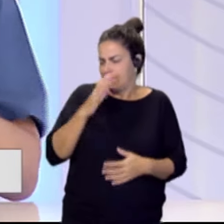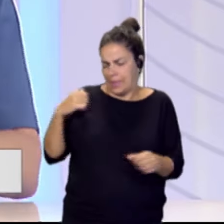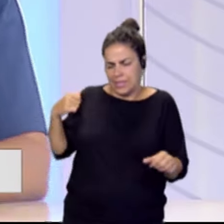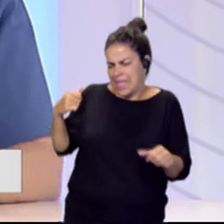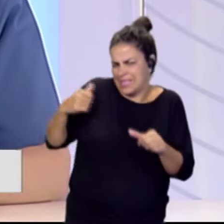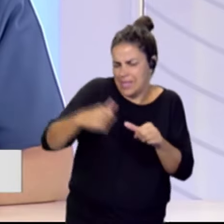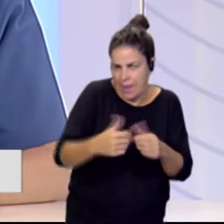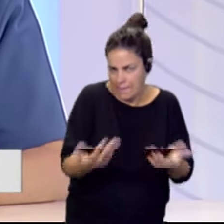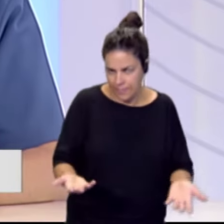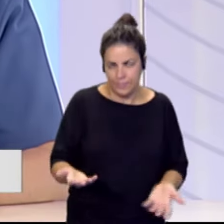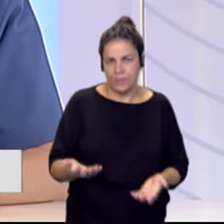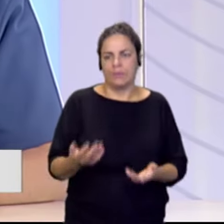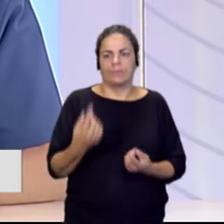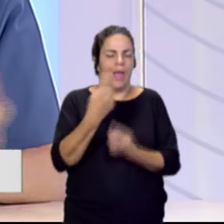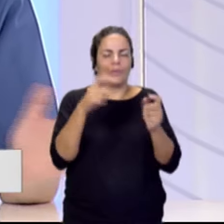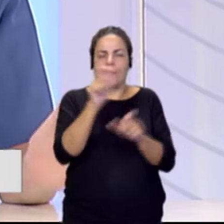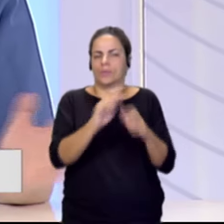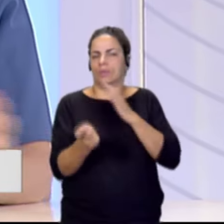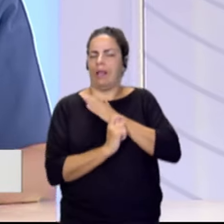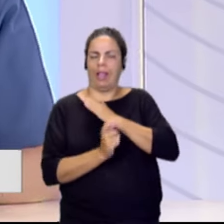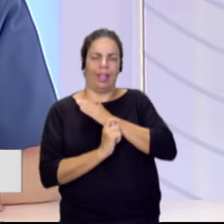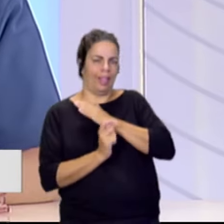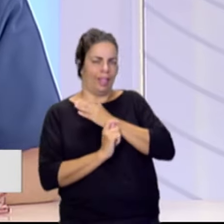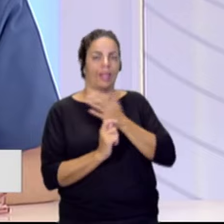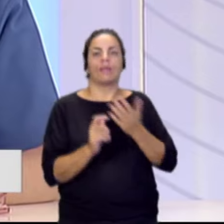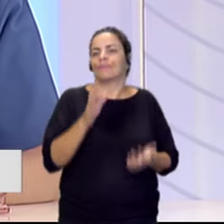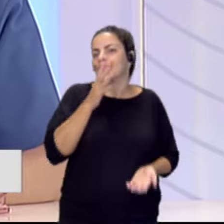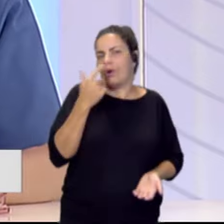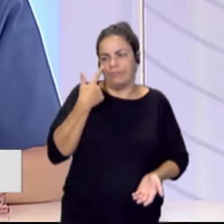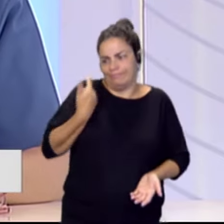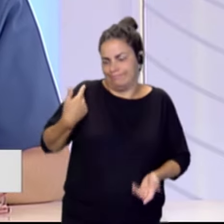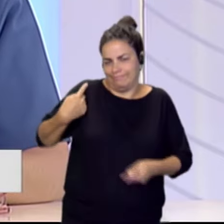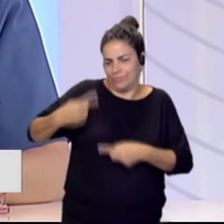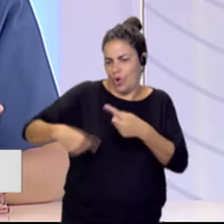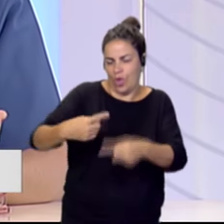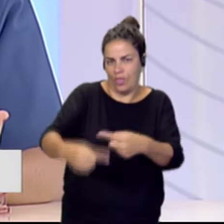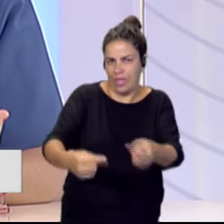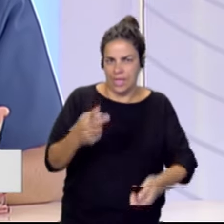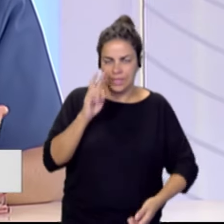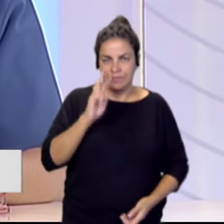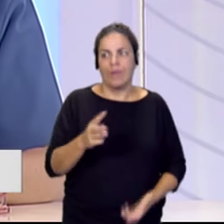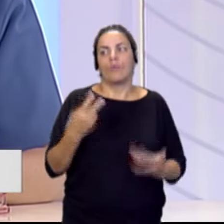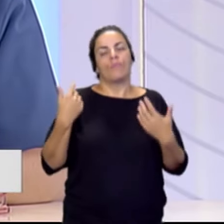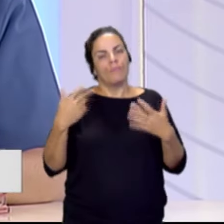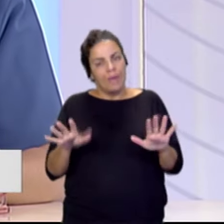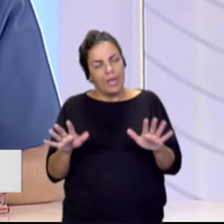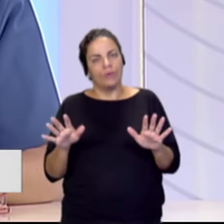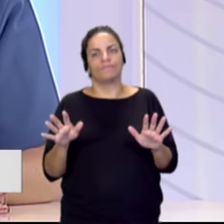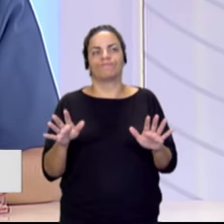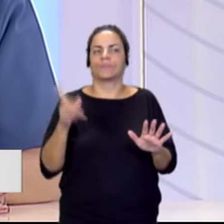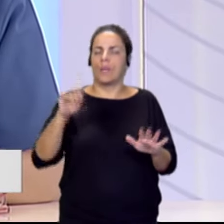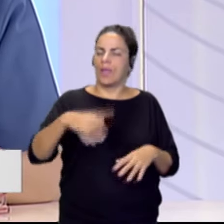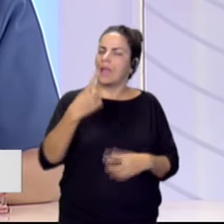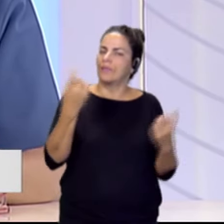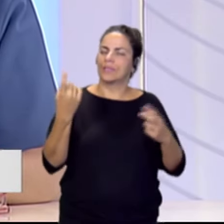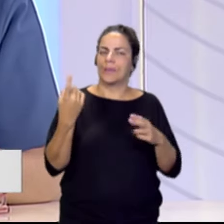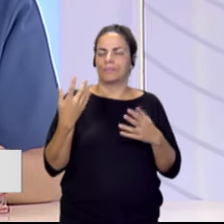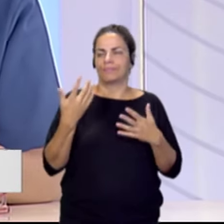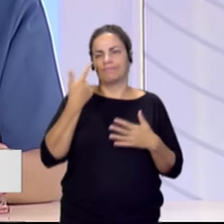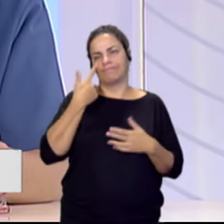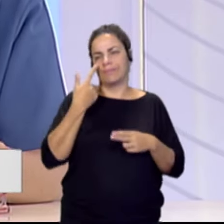existe porque lo vemos en el día a día. Otra cosa es que tienen que existir mecanismos para